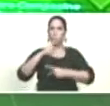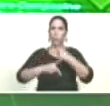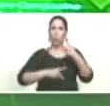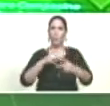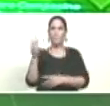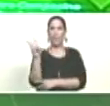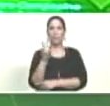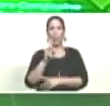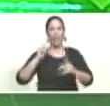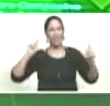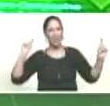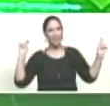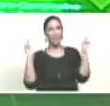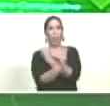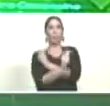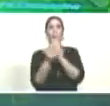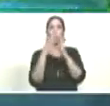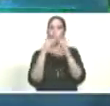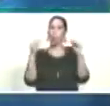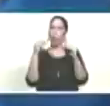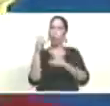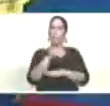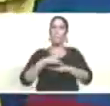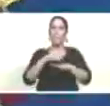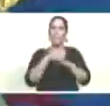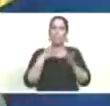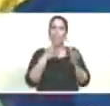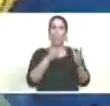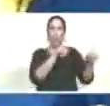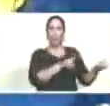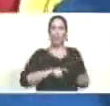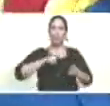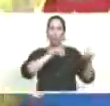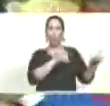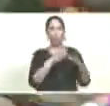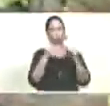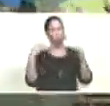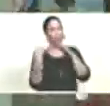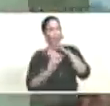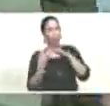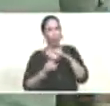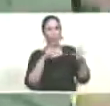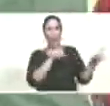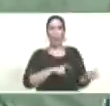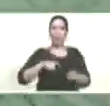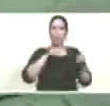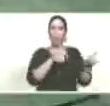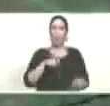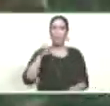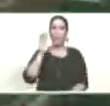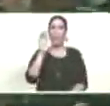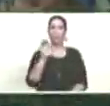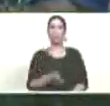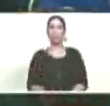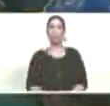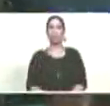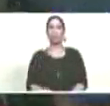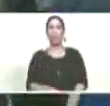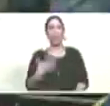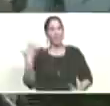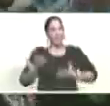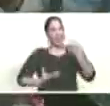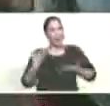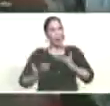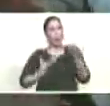Vamos a transformar todo el Ministerio de Agricultura, todas las instituciones agrícolas del país, al calor de